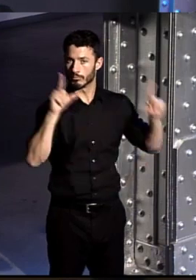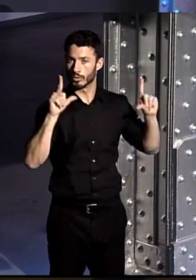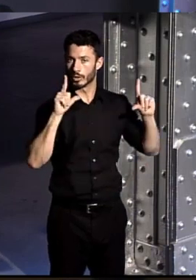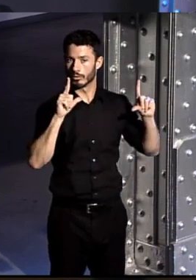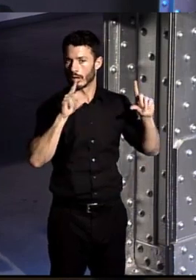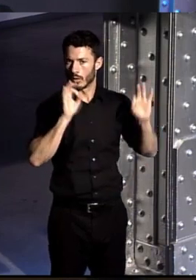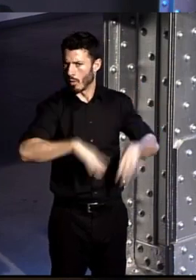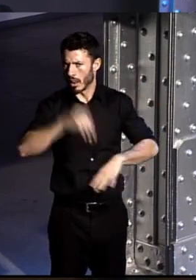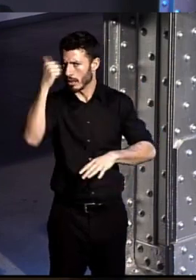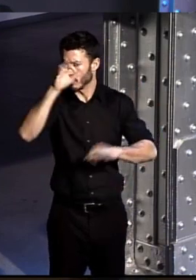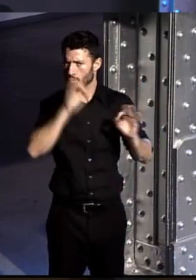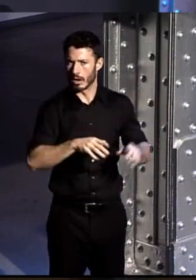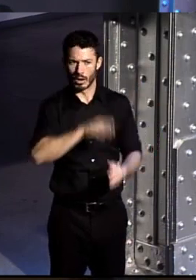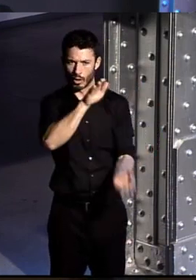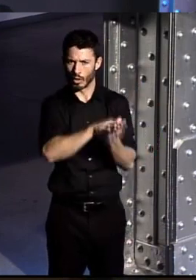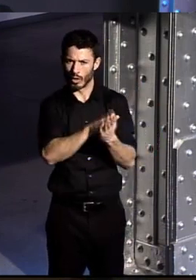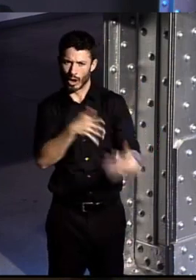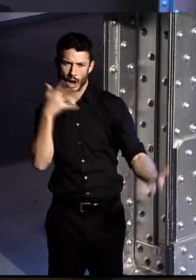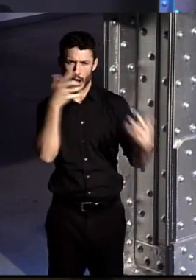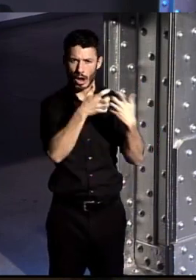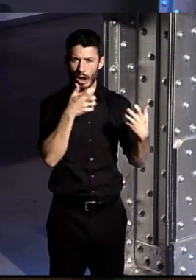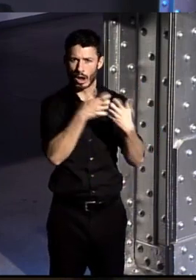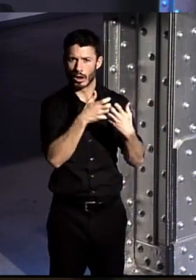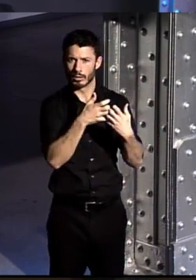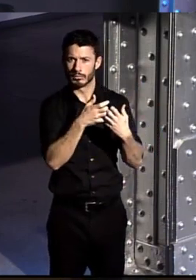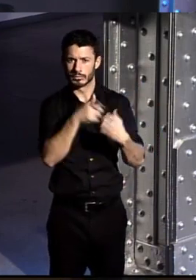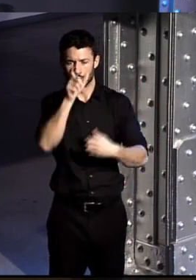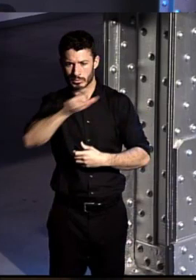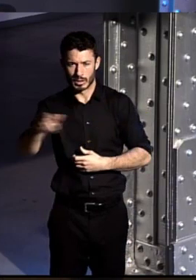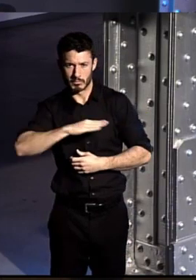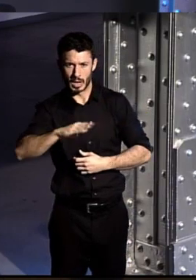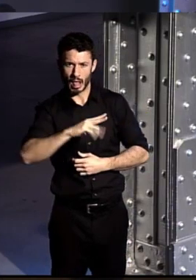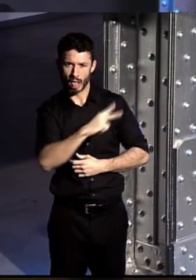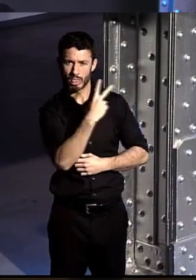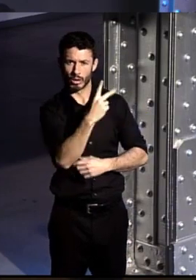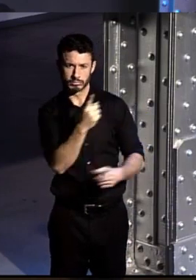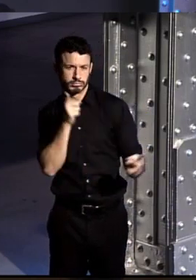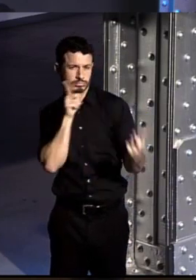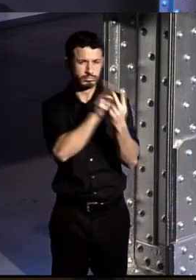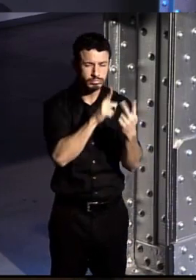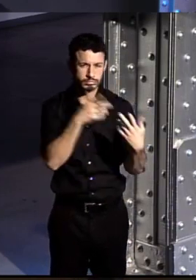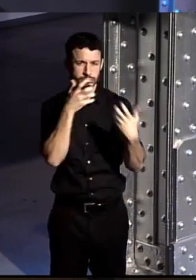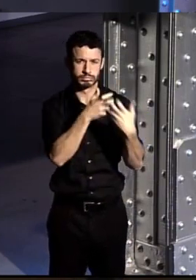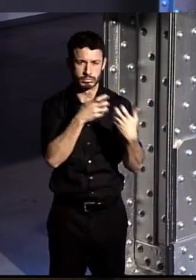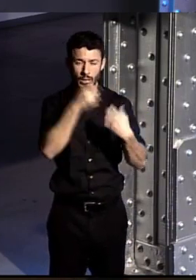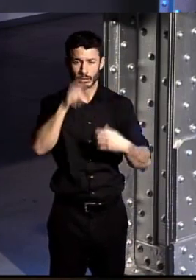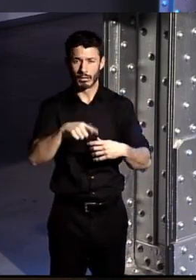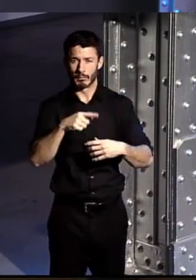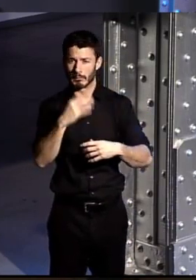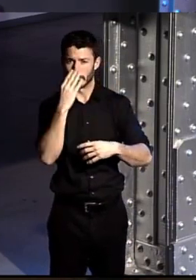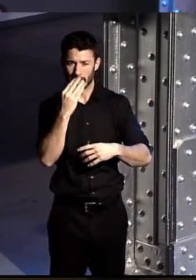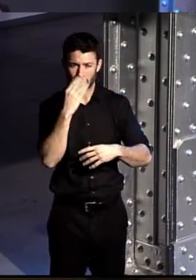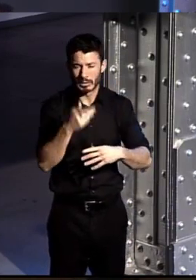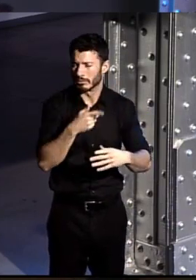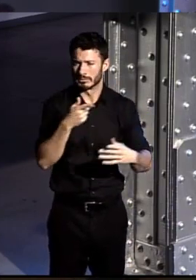un varón, lucha con cocodrilos, se enfrenta con dos malvados a la vez, con perros, carga con una niña estando